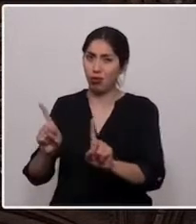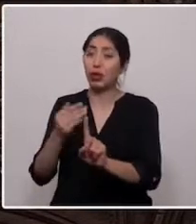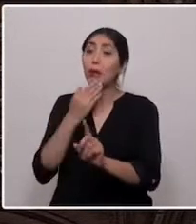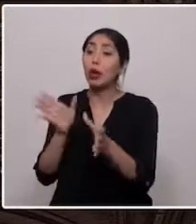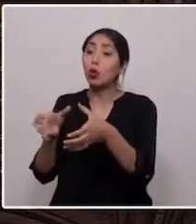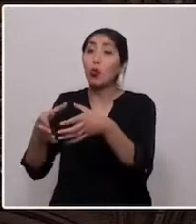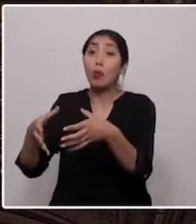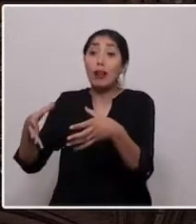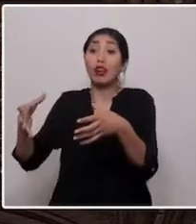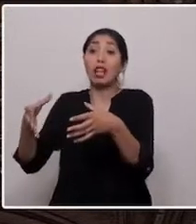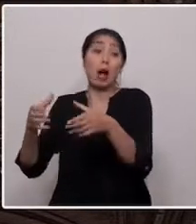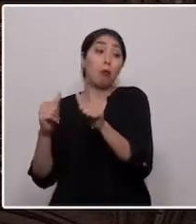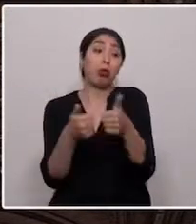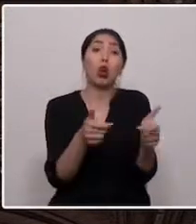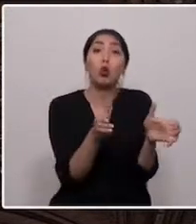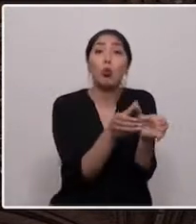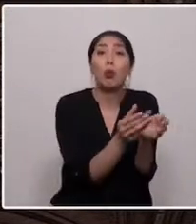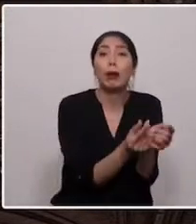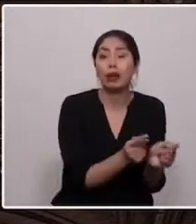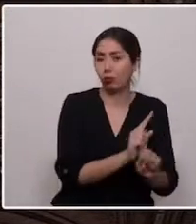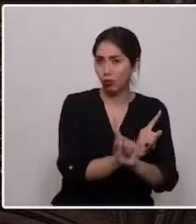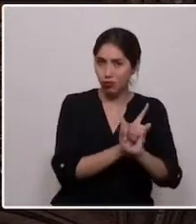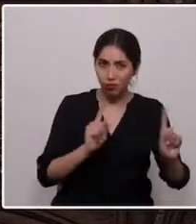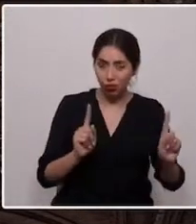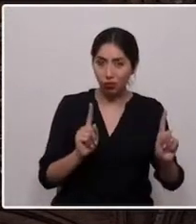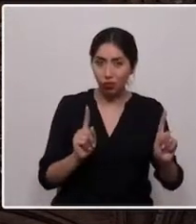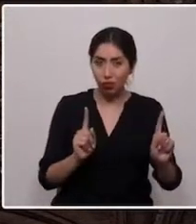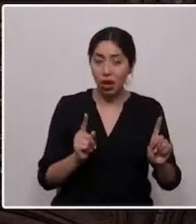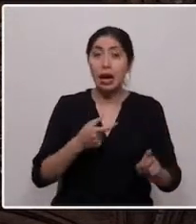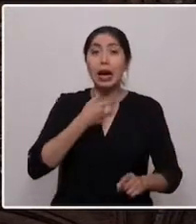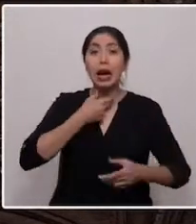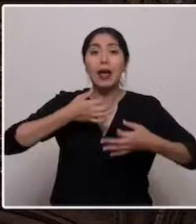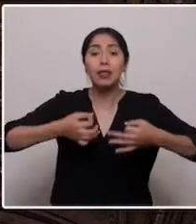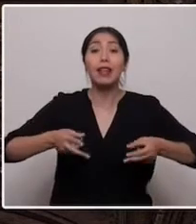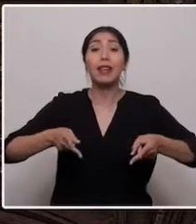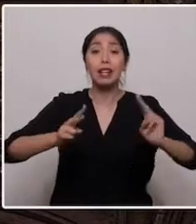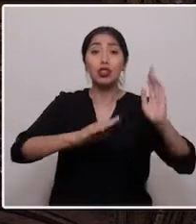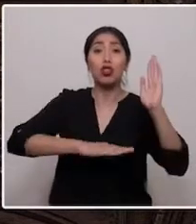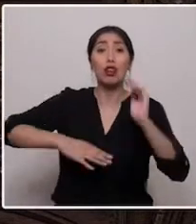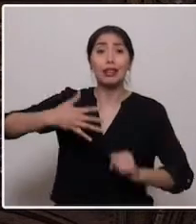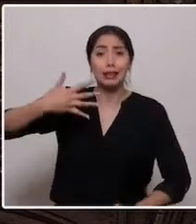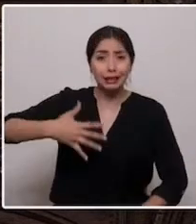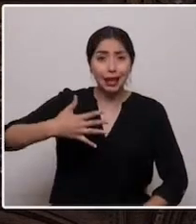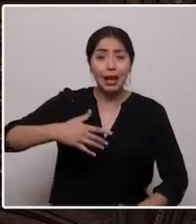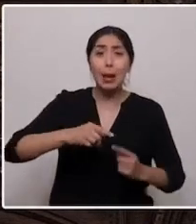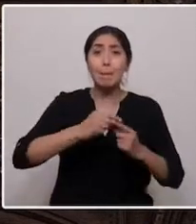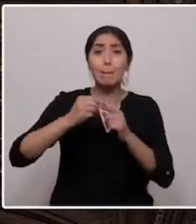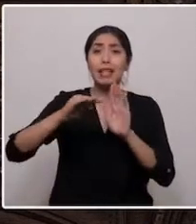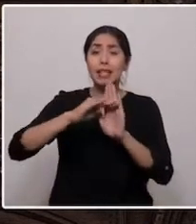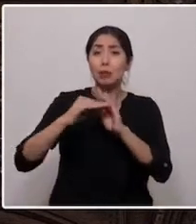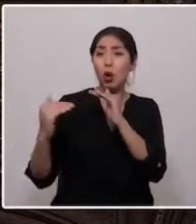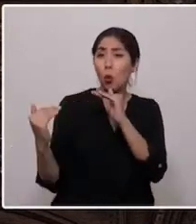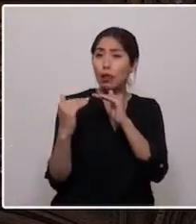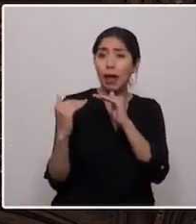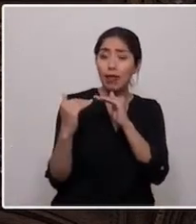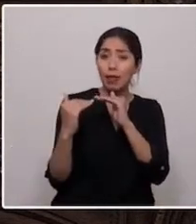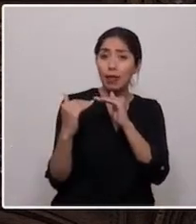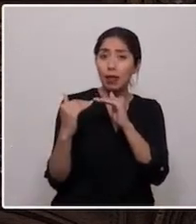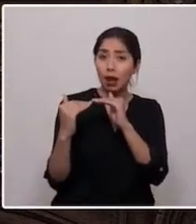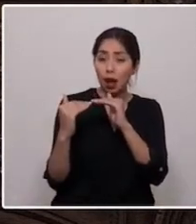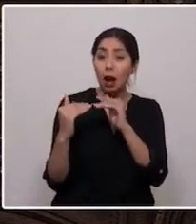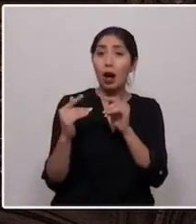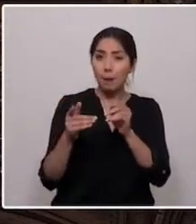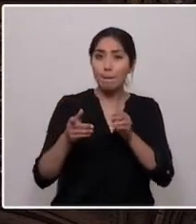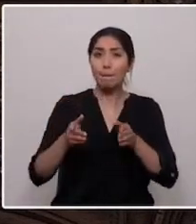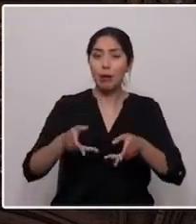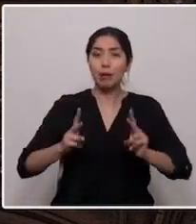con las minorías. La garantía efectiva de los derechos esenciales y el principio de igualdad nos permitirían avanzar hacia